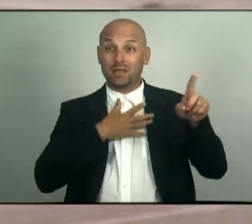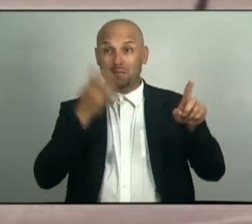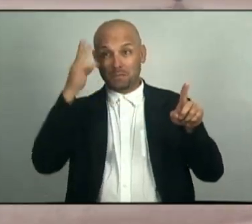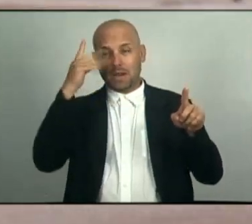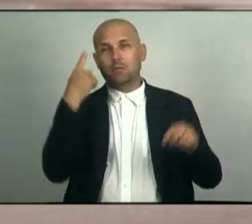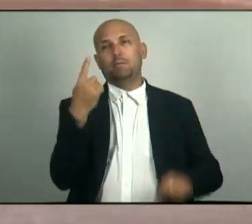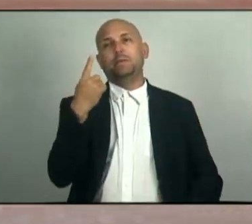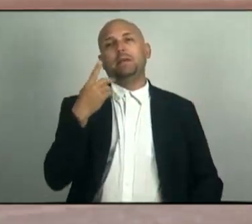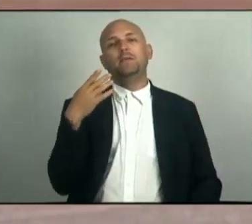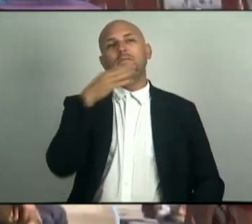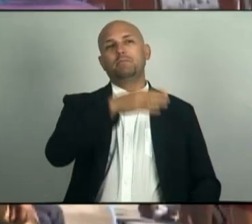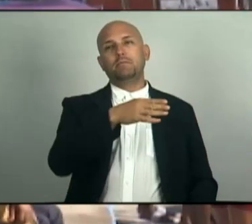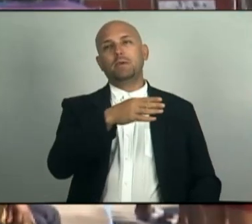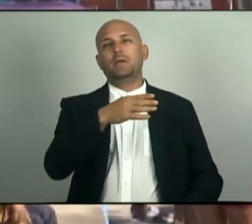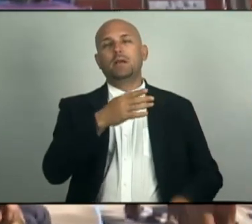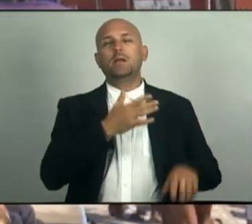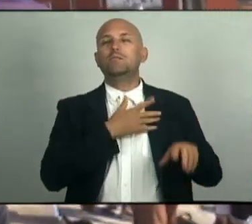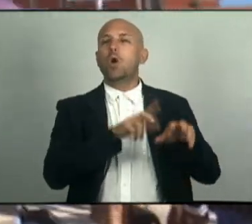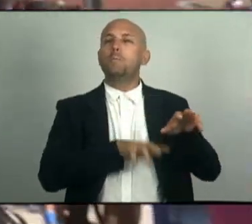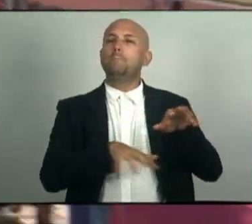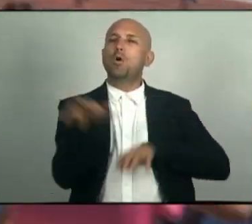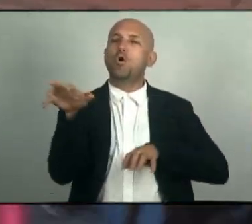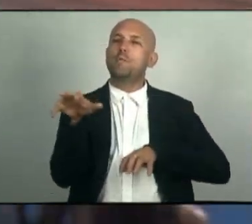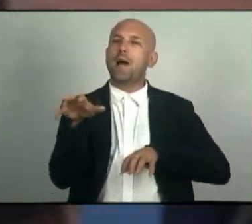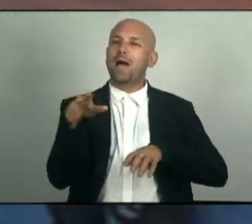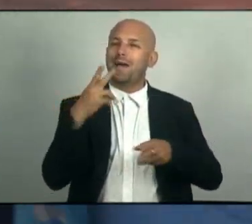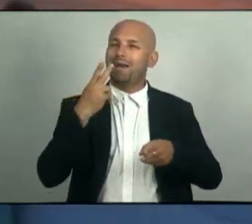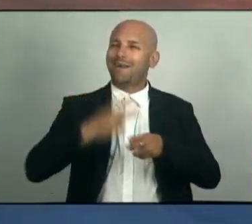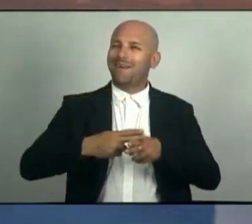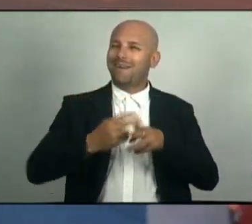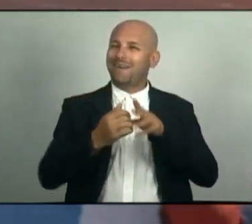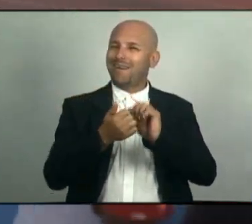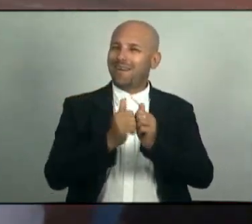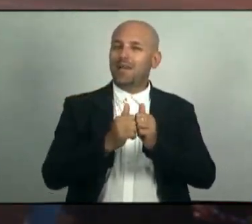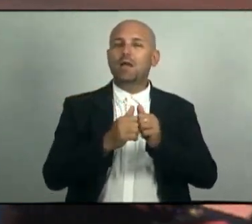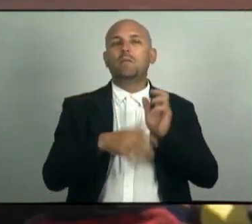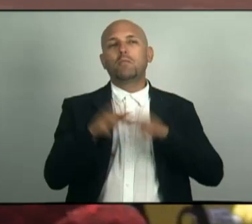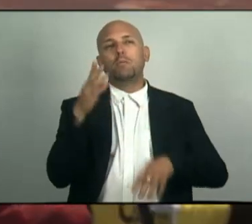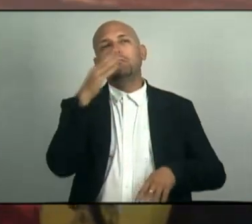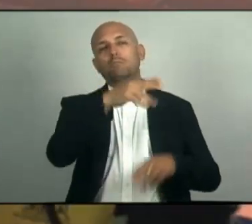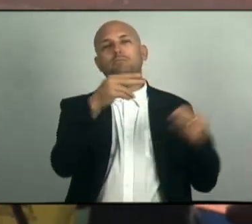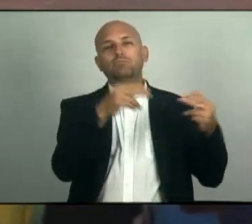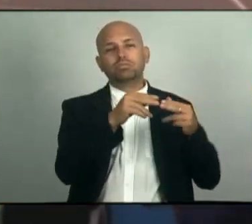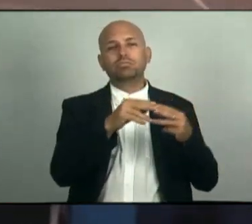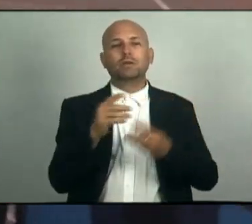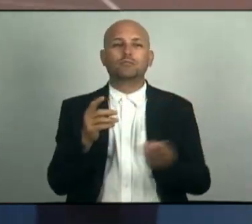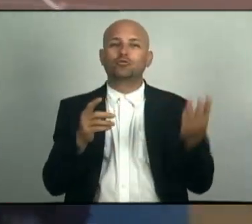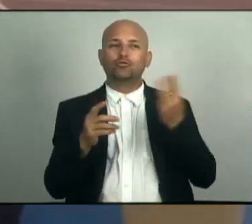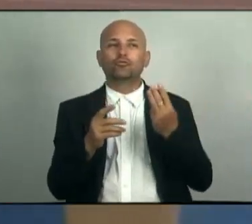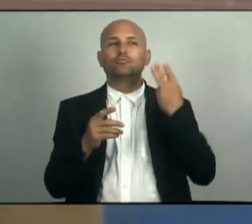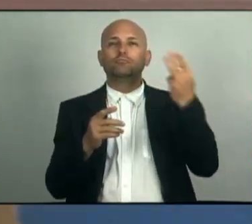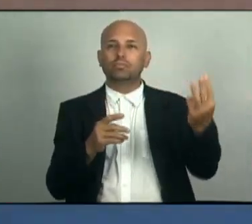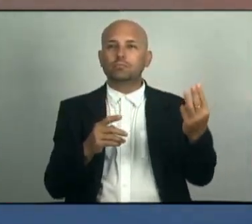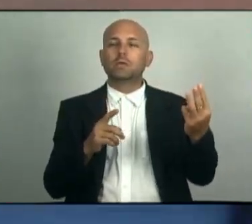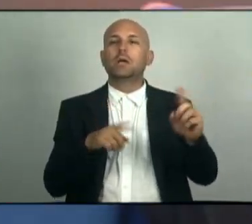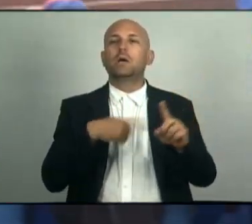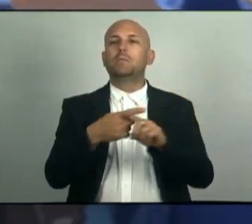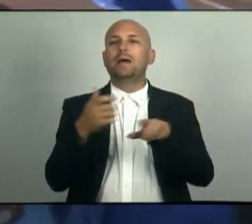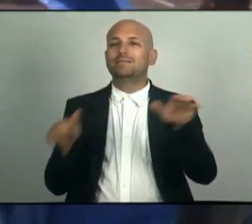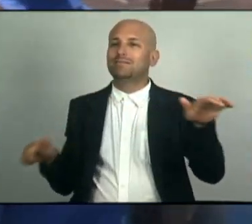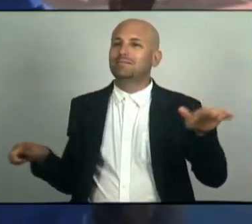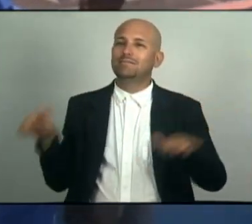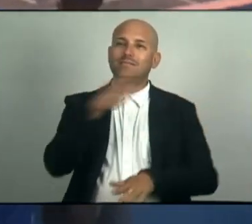como sede a la marca Puma y ahí la acompañarán además sus coterráneos Vidal y Cooper junto con la